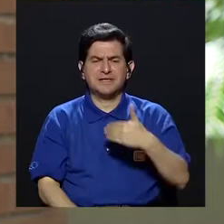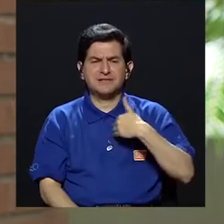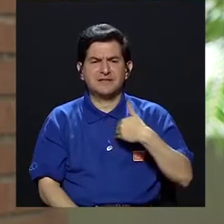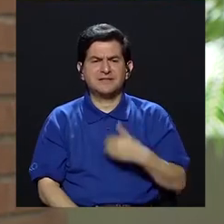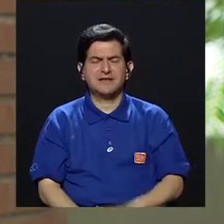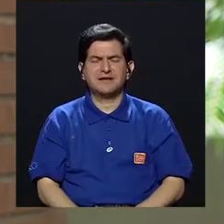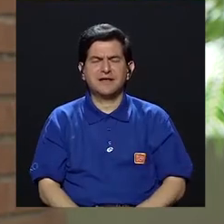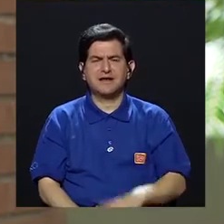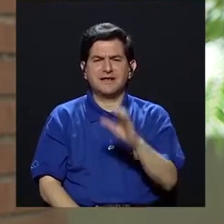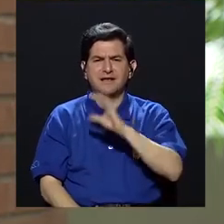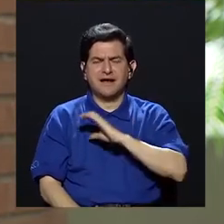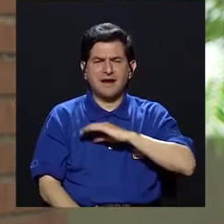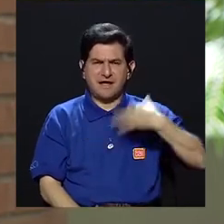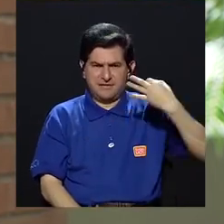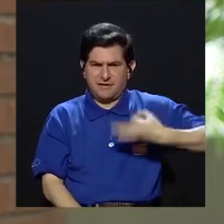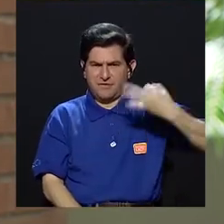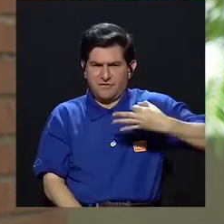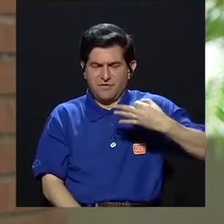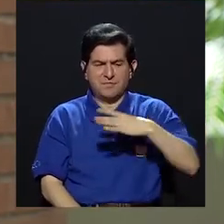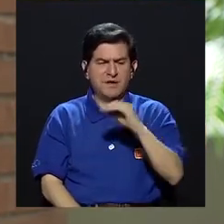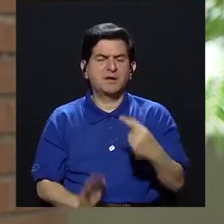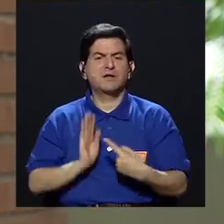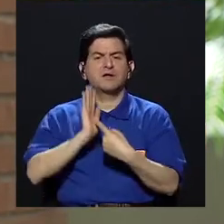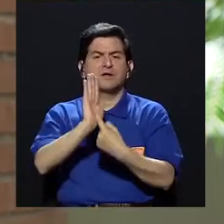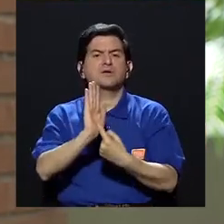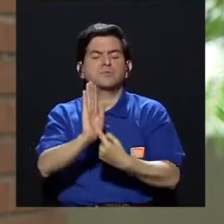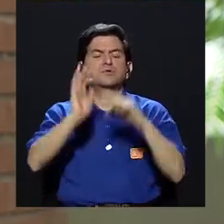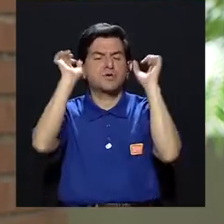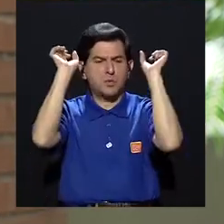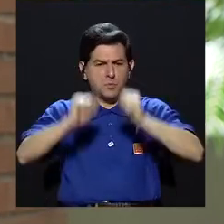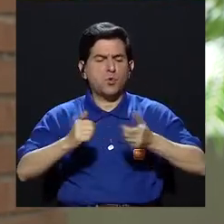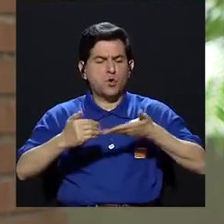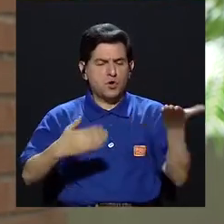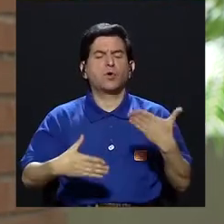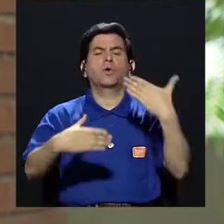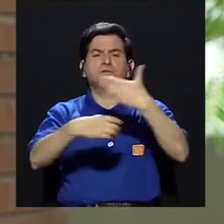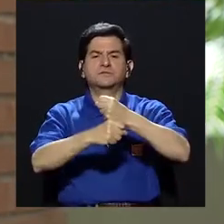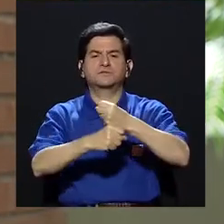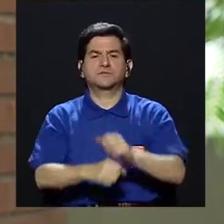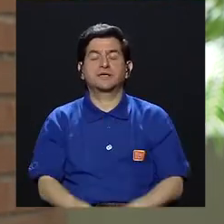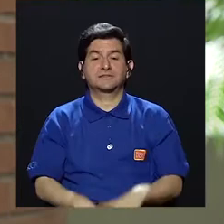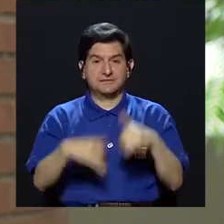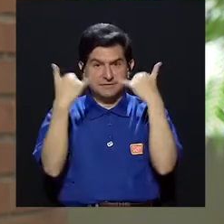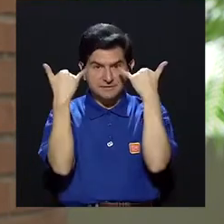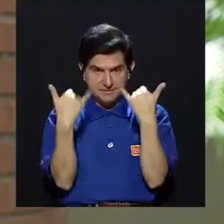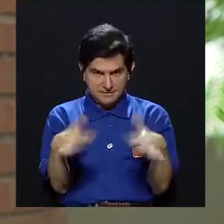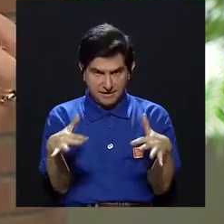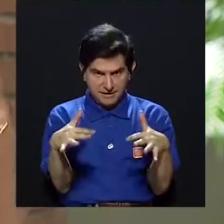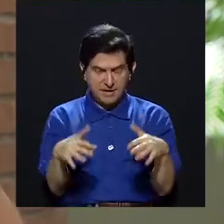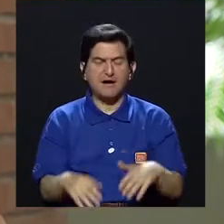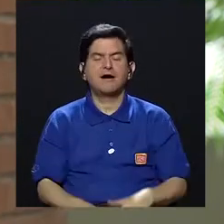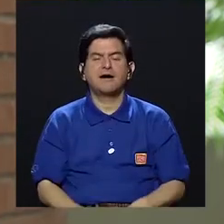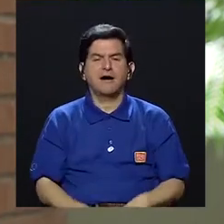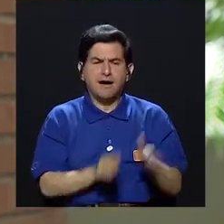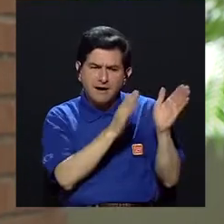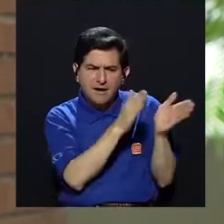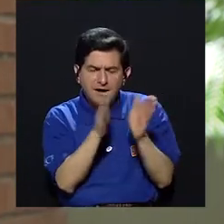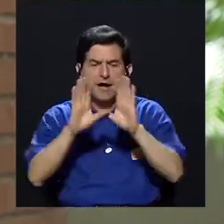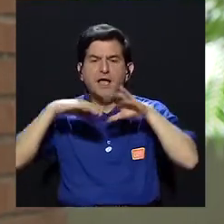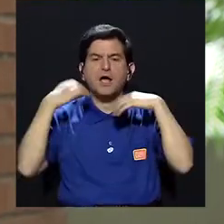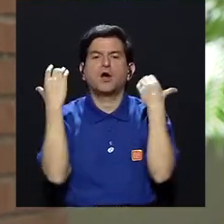cierta formalidad y que empieza a demostrarse que puede lograr cosas. Una vez con eso empezamos a